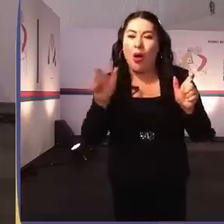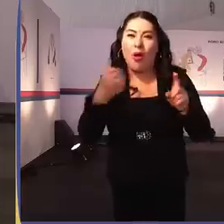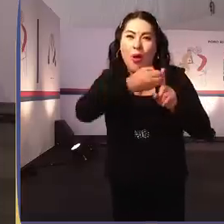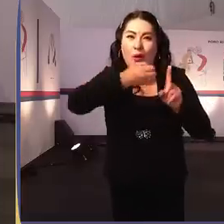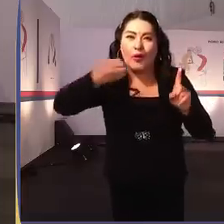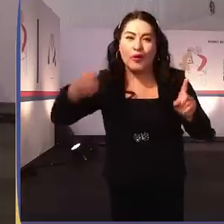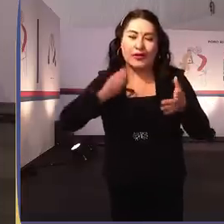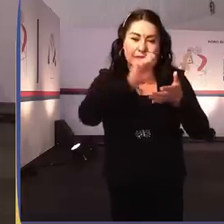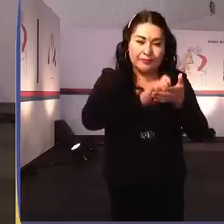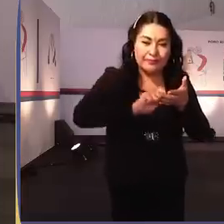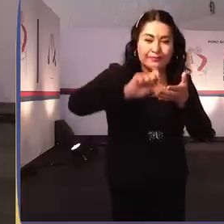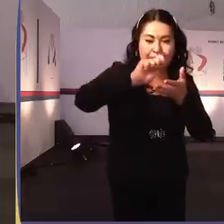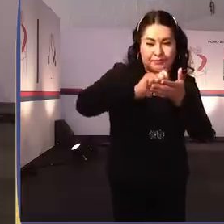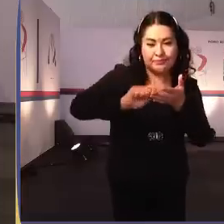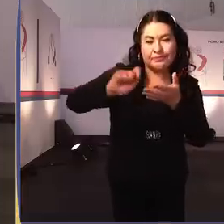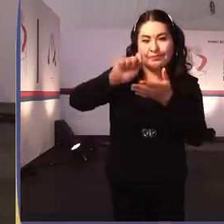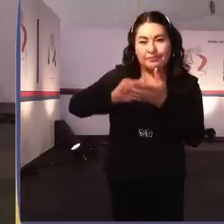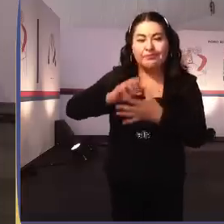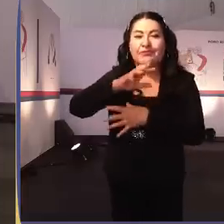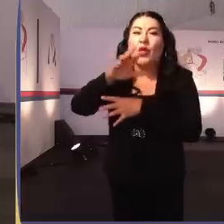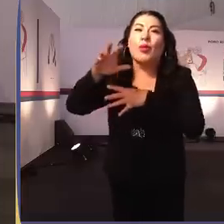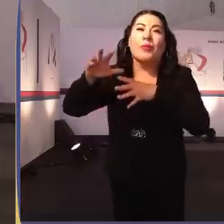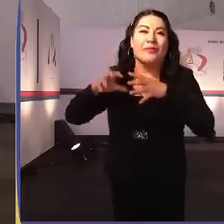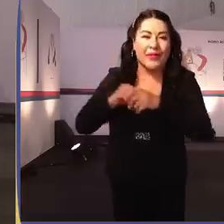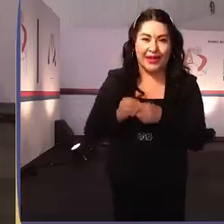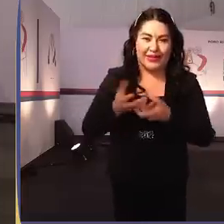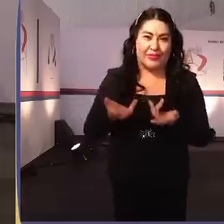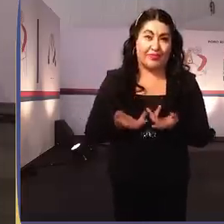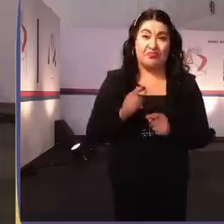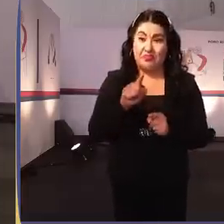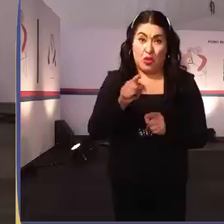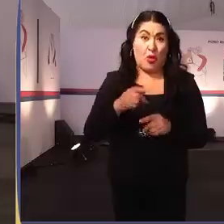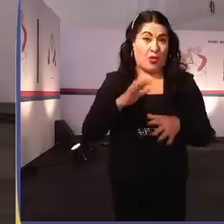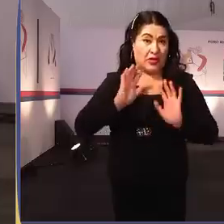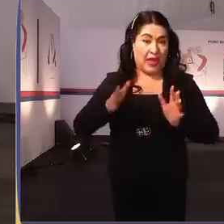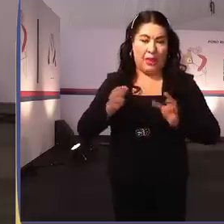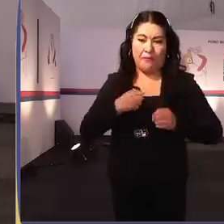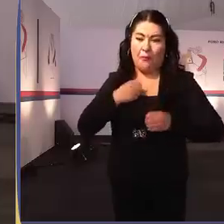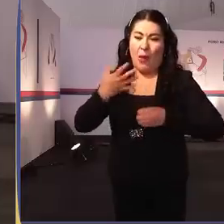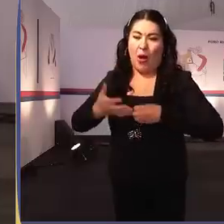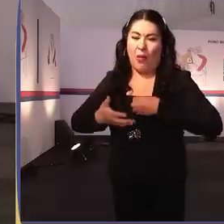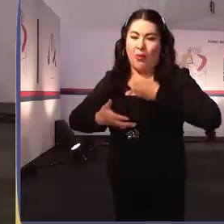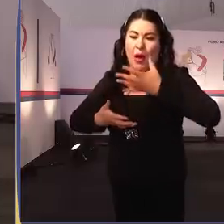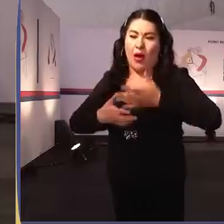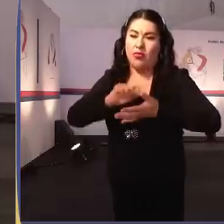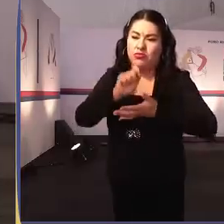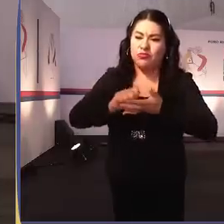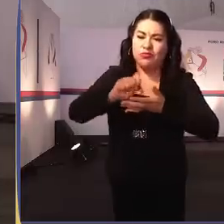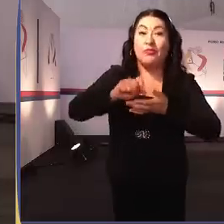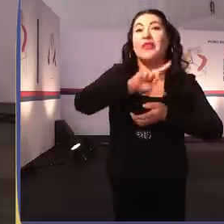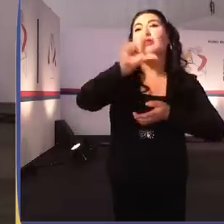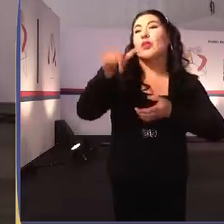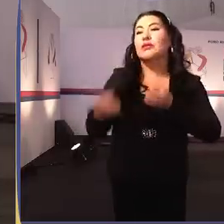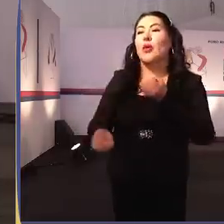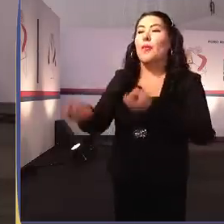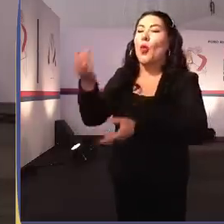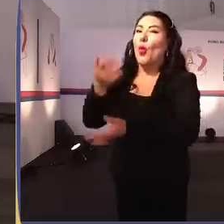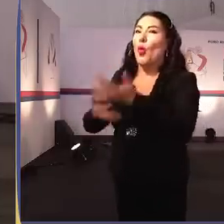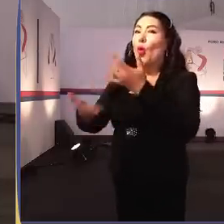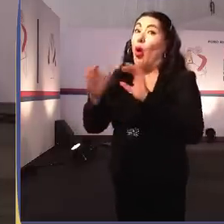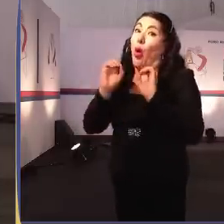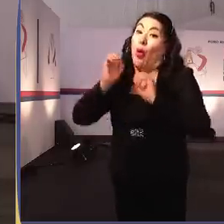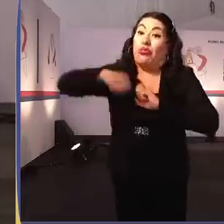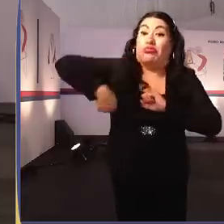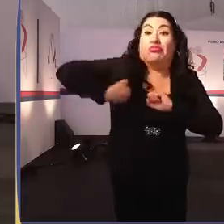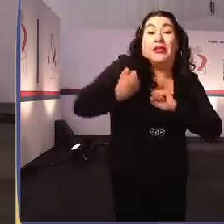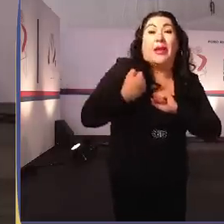contra no sé quién, escriban todo, total, lo escriben, se desahogaron, lo queman, lo incendian, lo guardan, lo